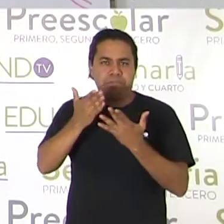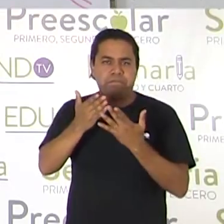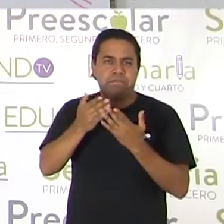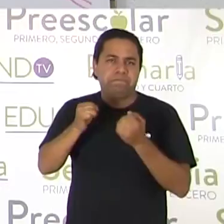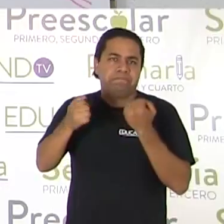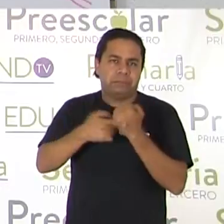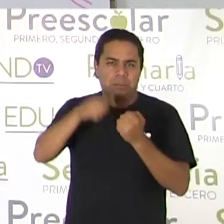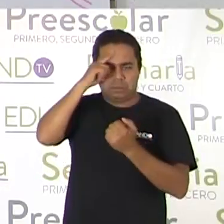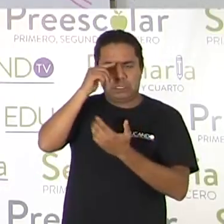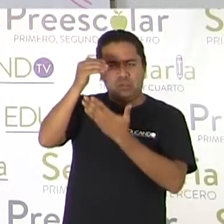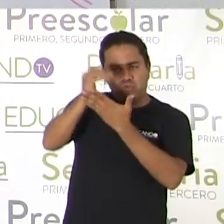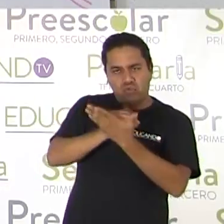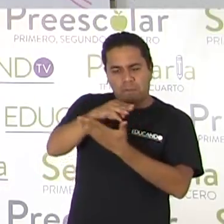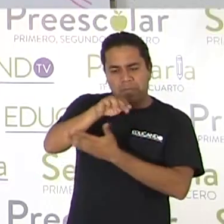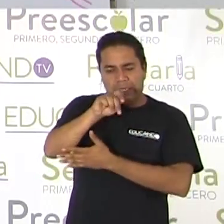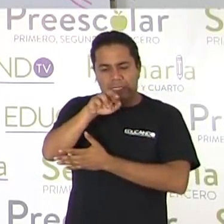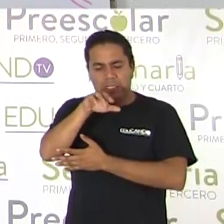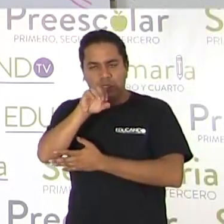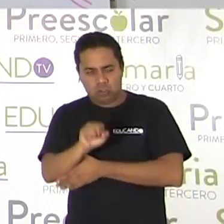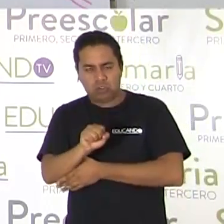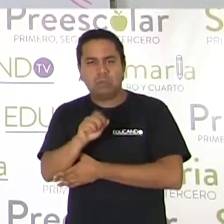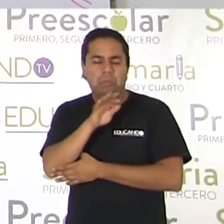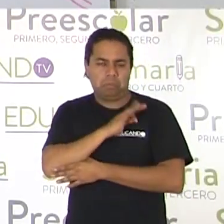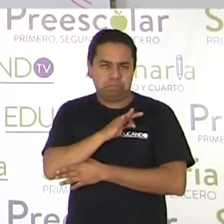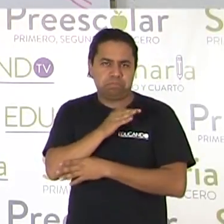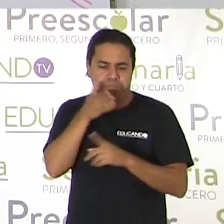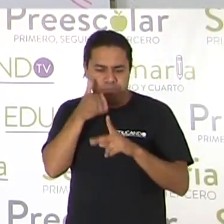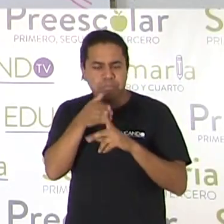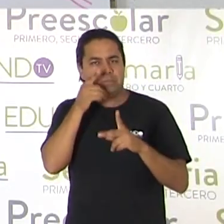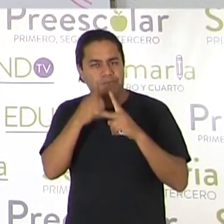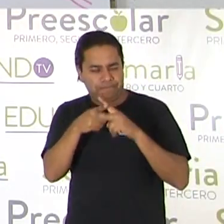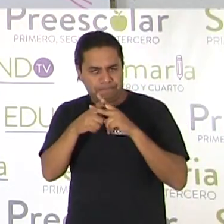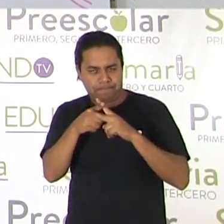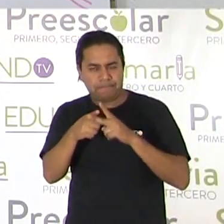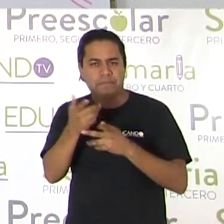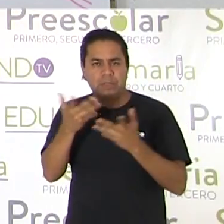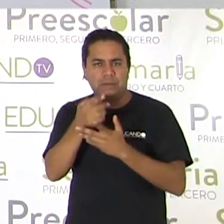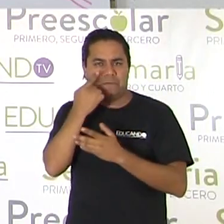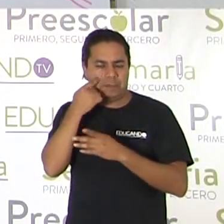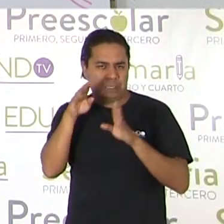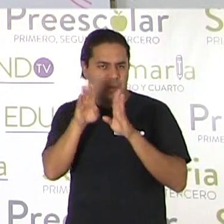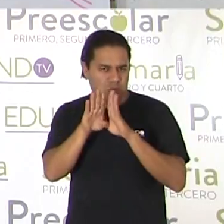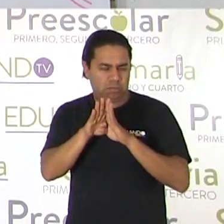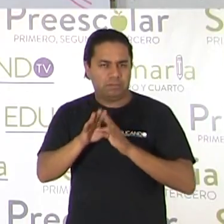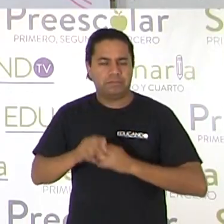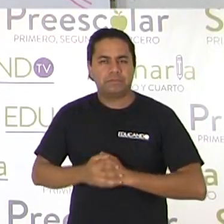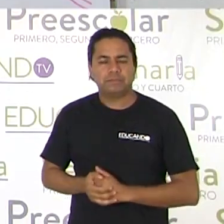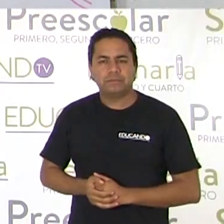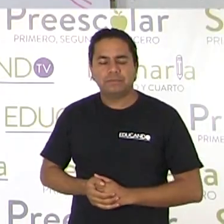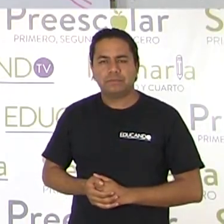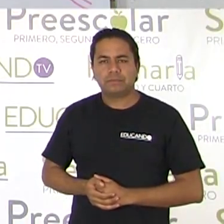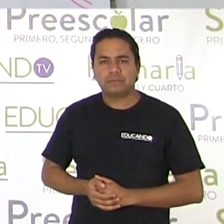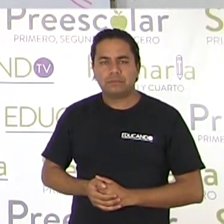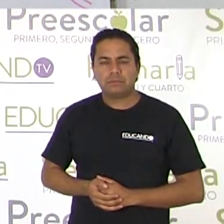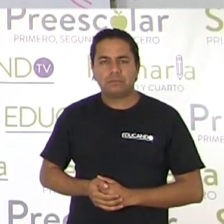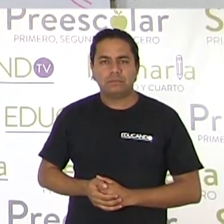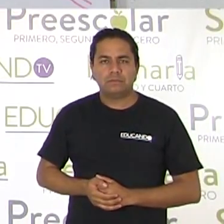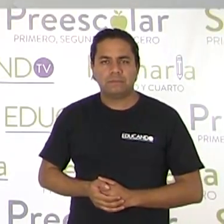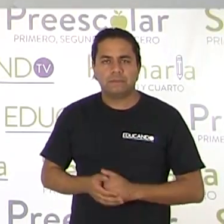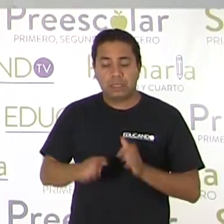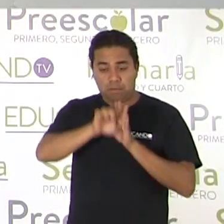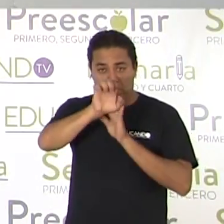operación o desarrollar un algoritmo en el cual pudimos hacerlo de la siguiente manera. Si lo queremos convertir